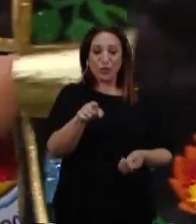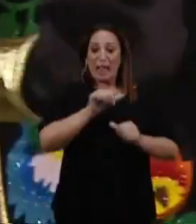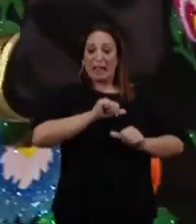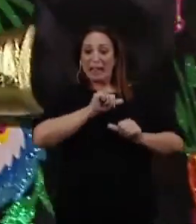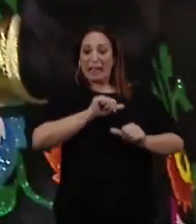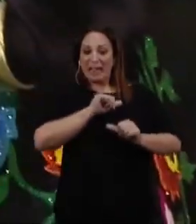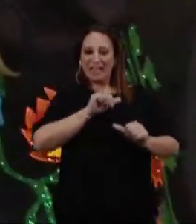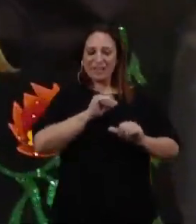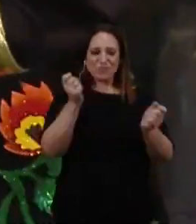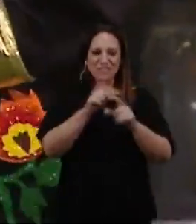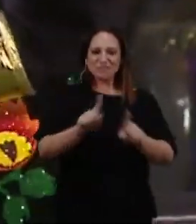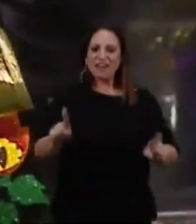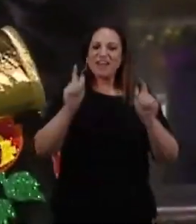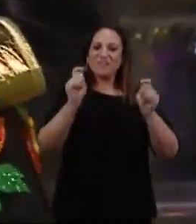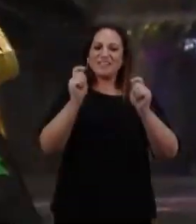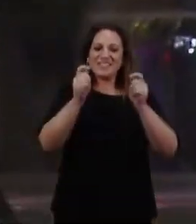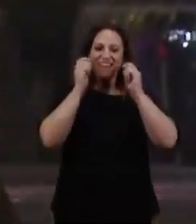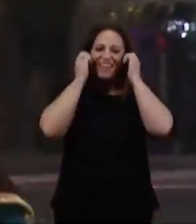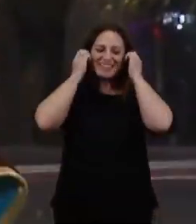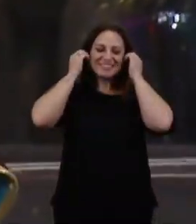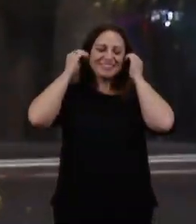Enhorabuena, Serenquenquenes.